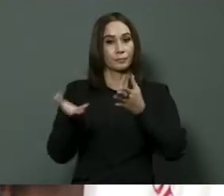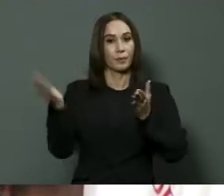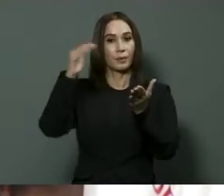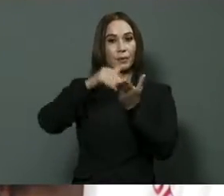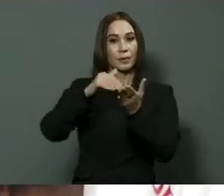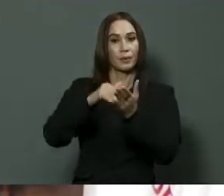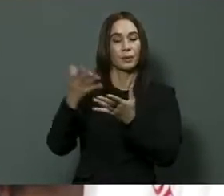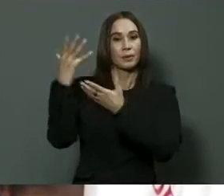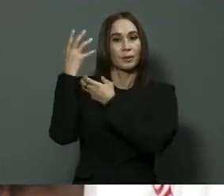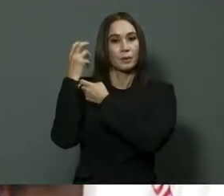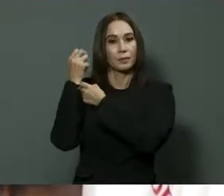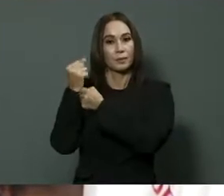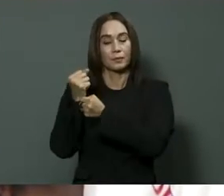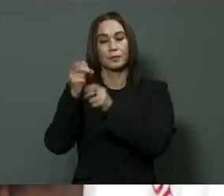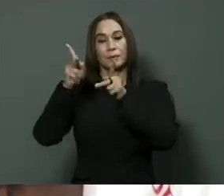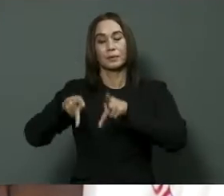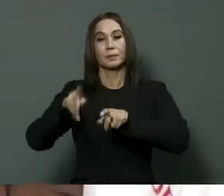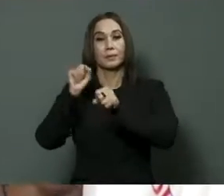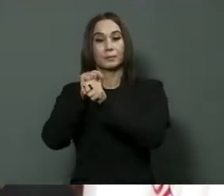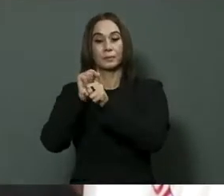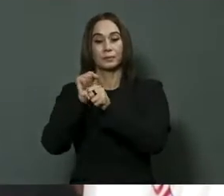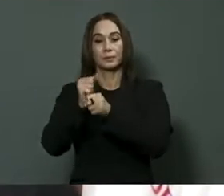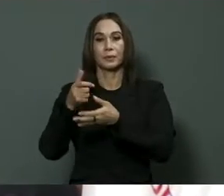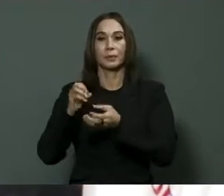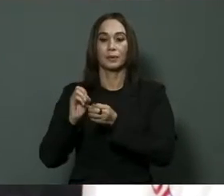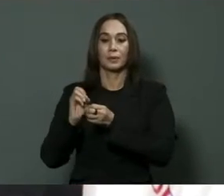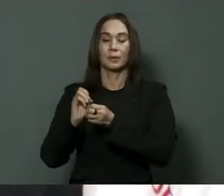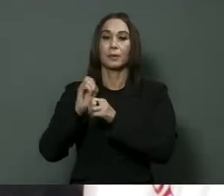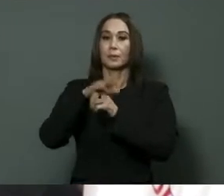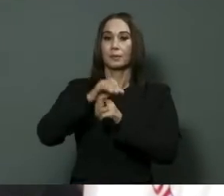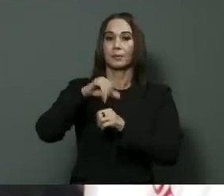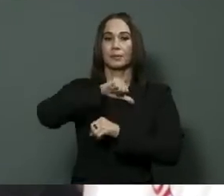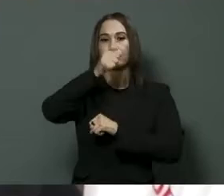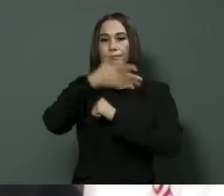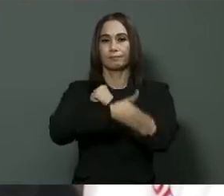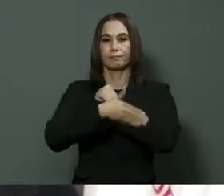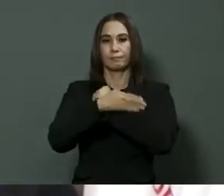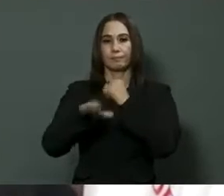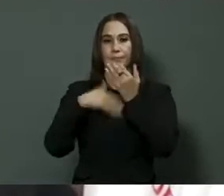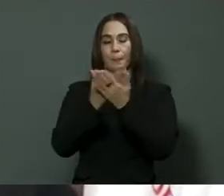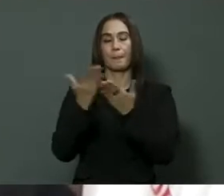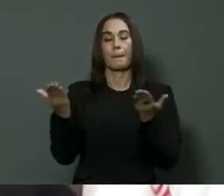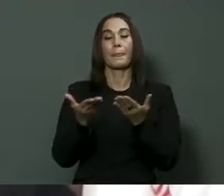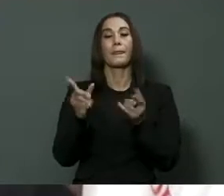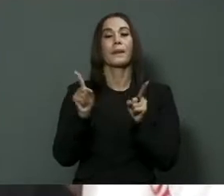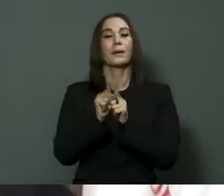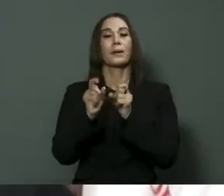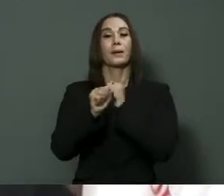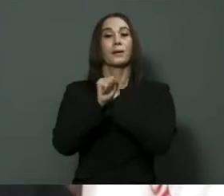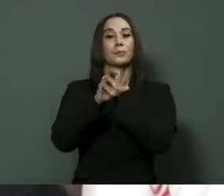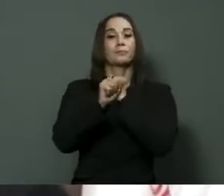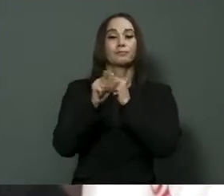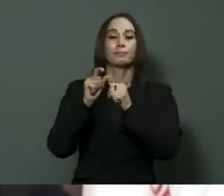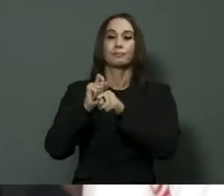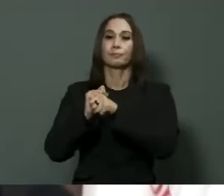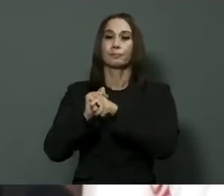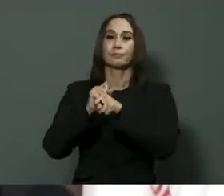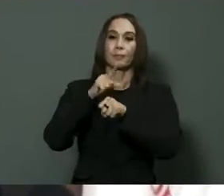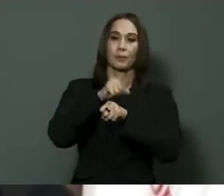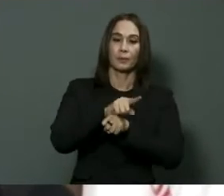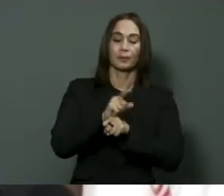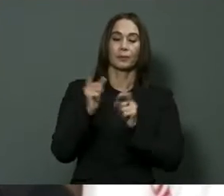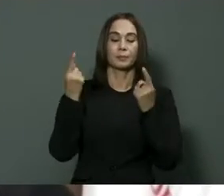los inversionistas locales e internacionales, y promoviendo el turismo que